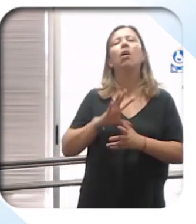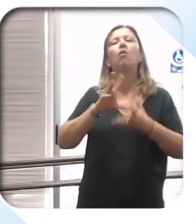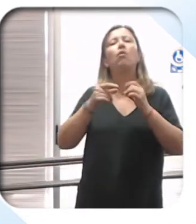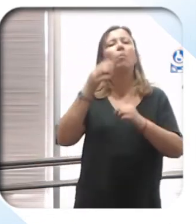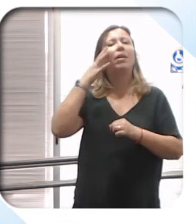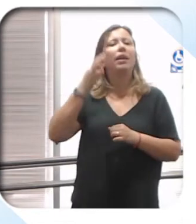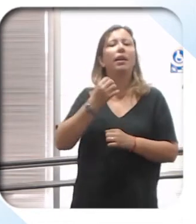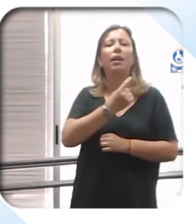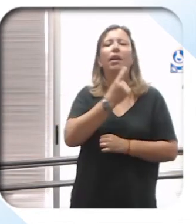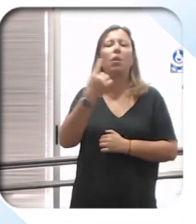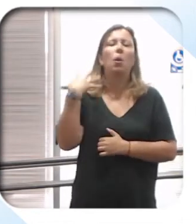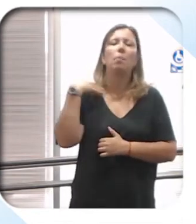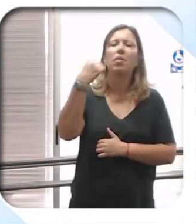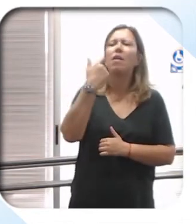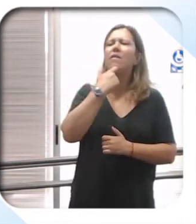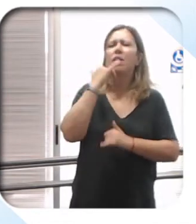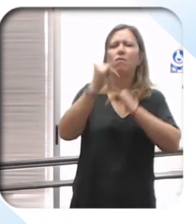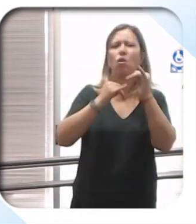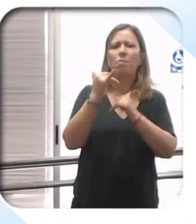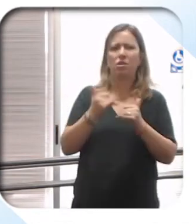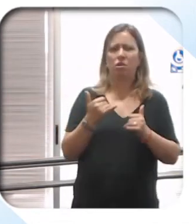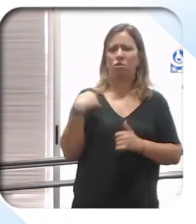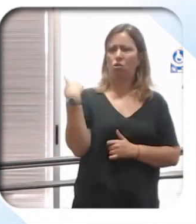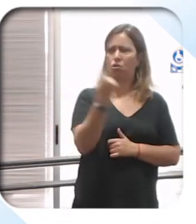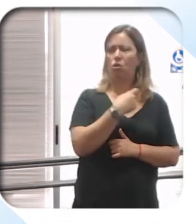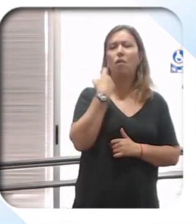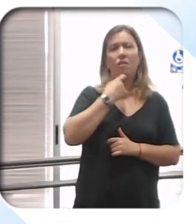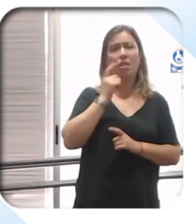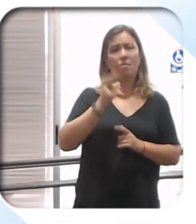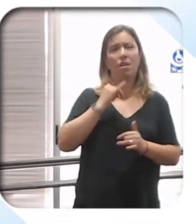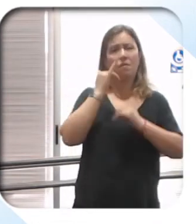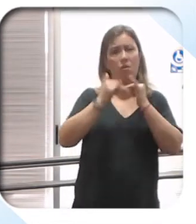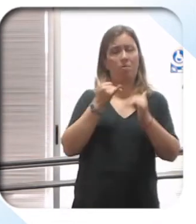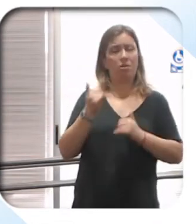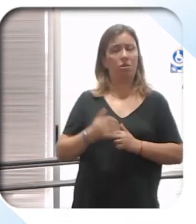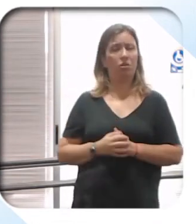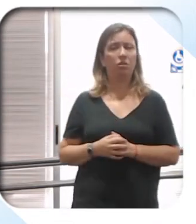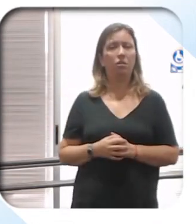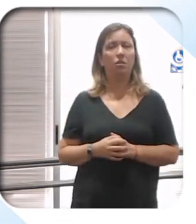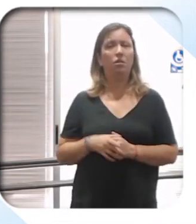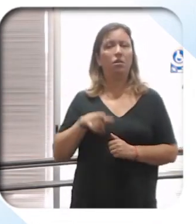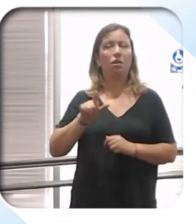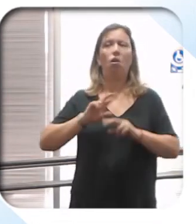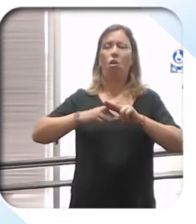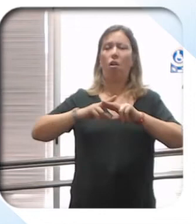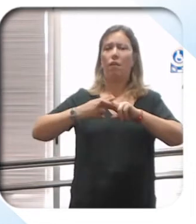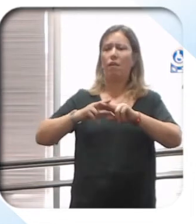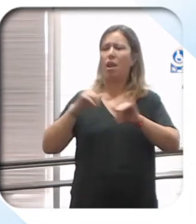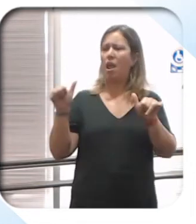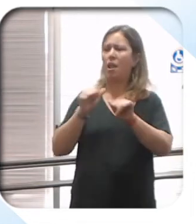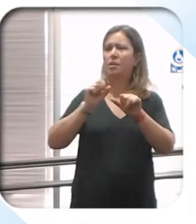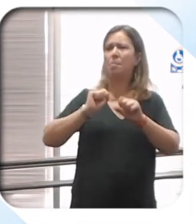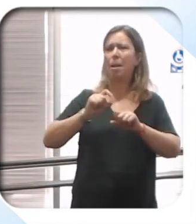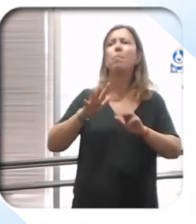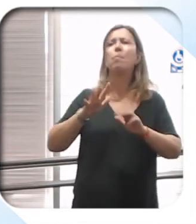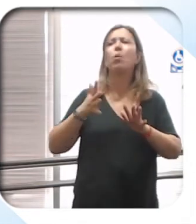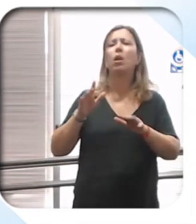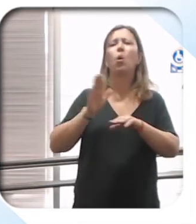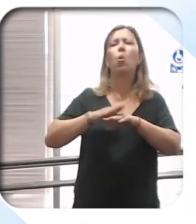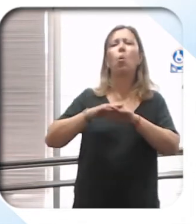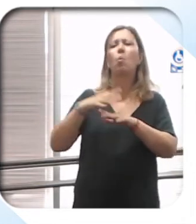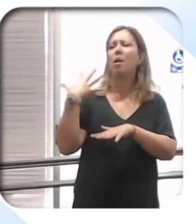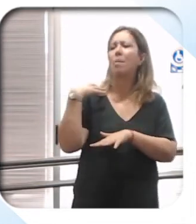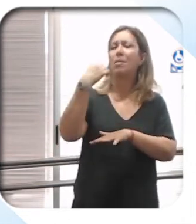estereotipos, mitos, desconocimiento y falta de formación por parte de nosotros también, que es un debe, hacen que se repitan y continúen estas barreras que nosotros